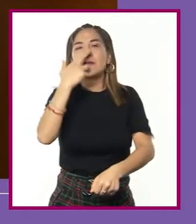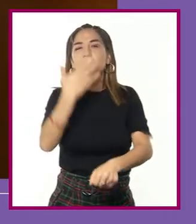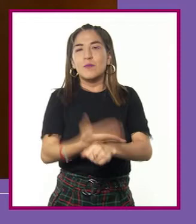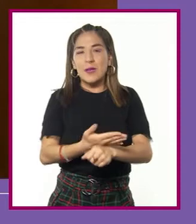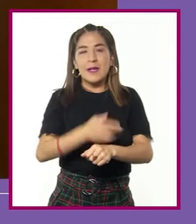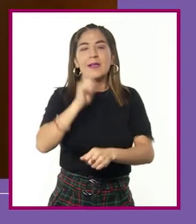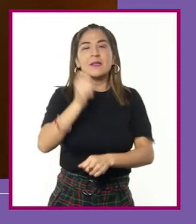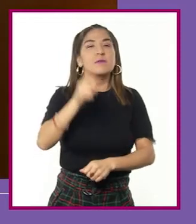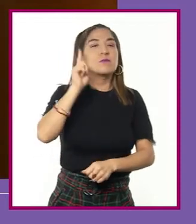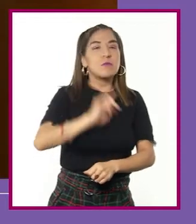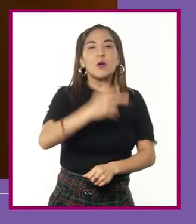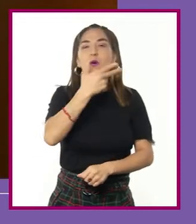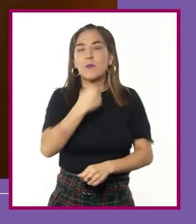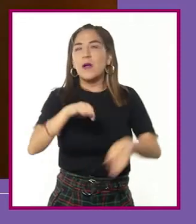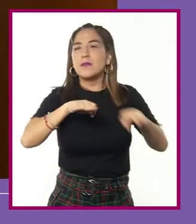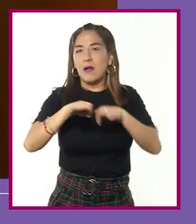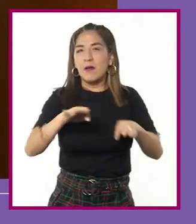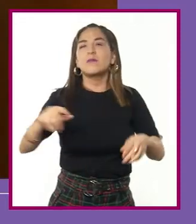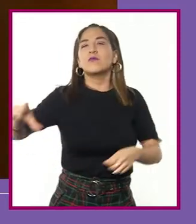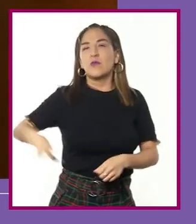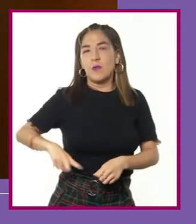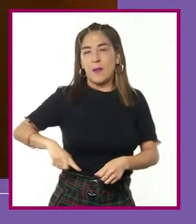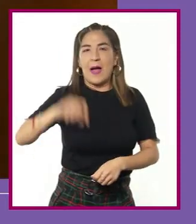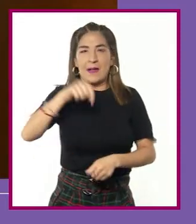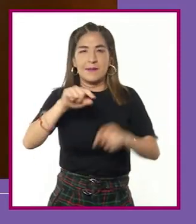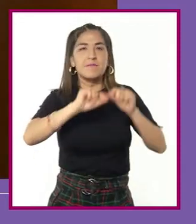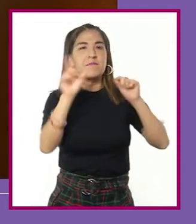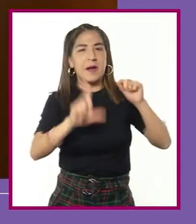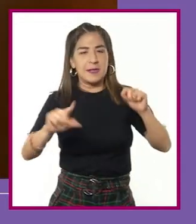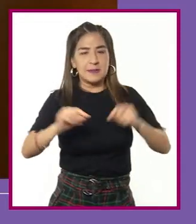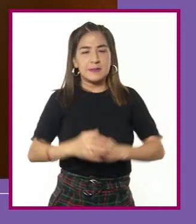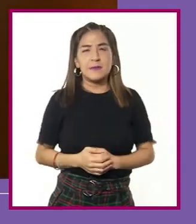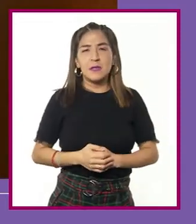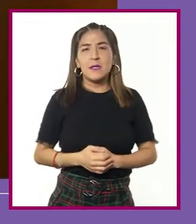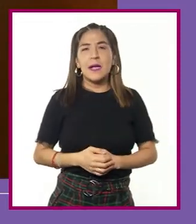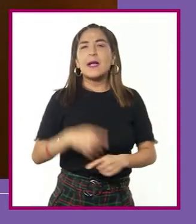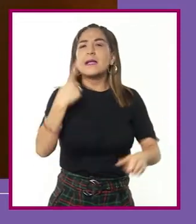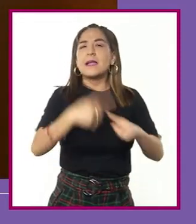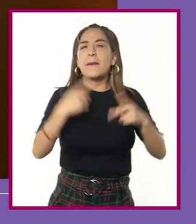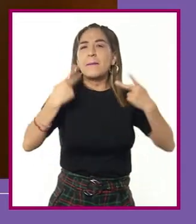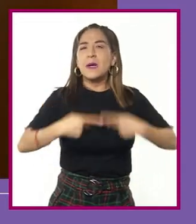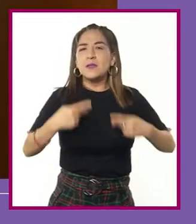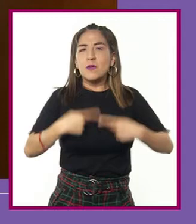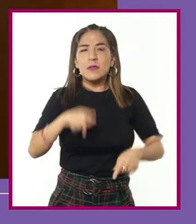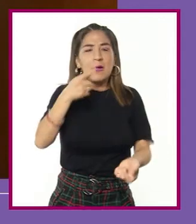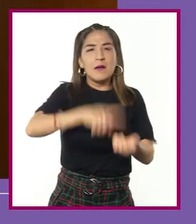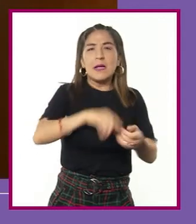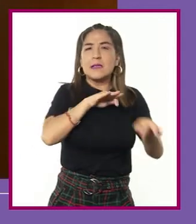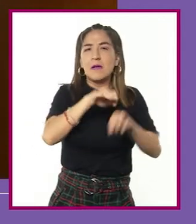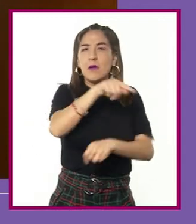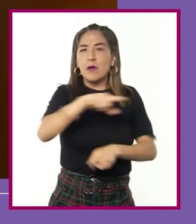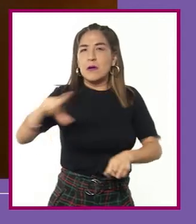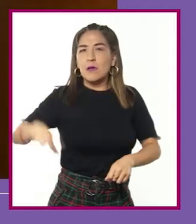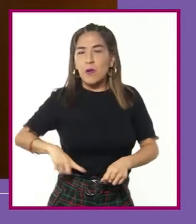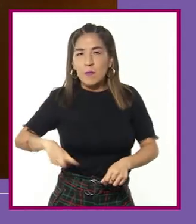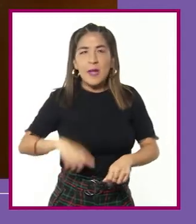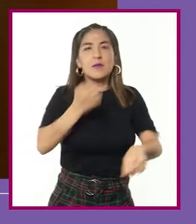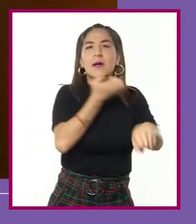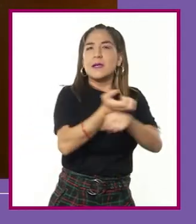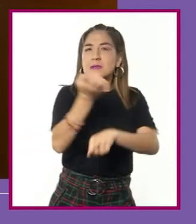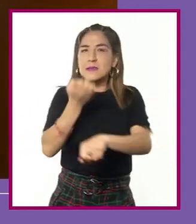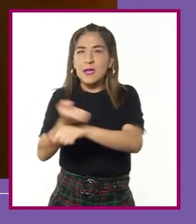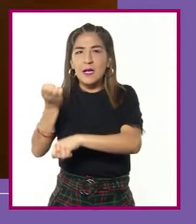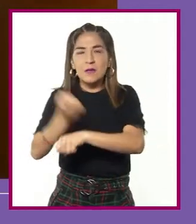las y los servidores públicos en nuestro país. Por un lado, las funciones de quienes integran el gobierno en el país y en cada estado